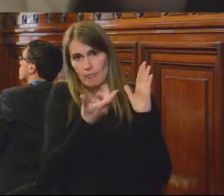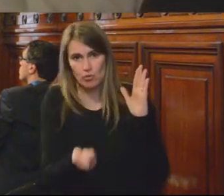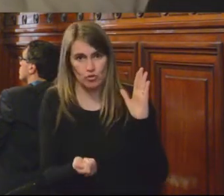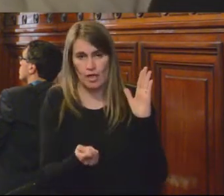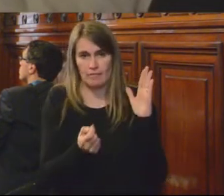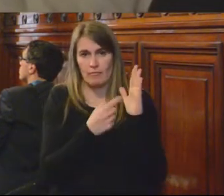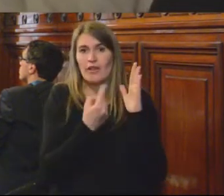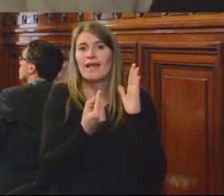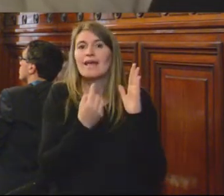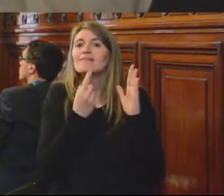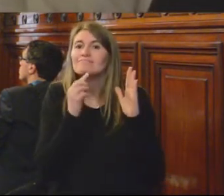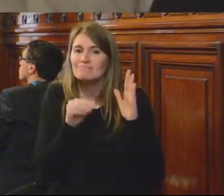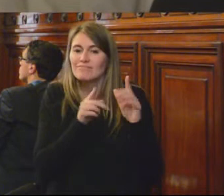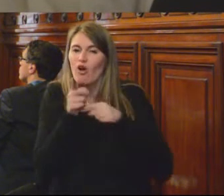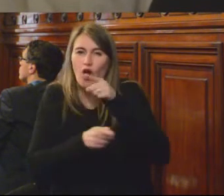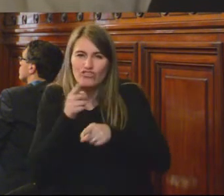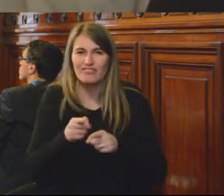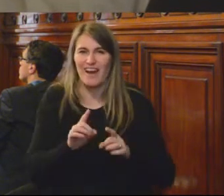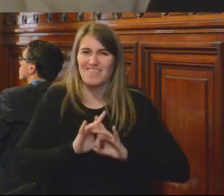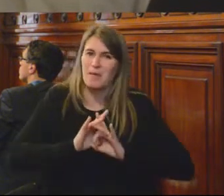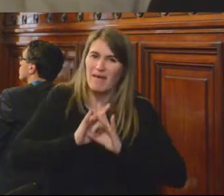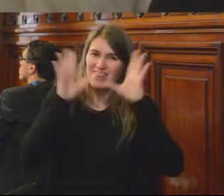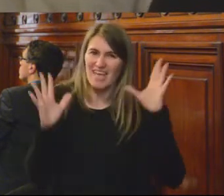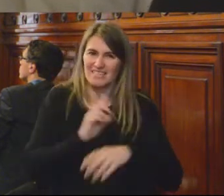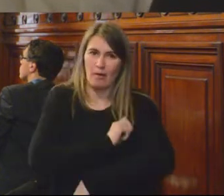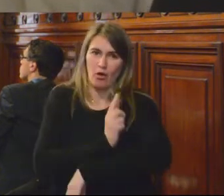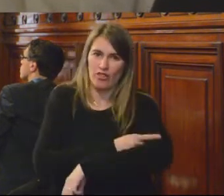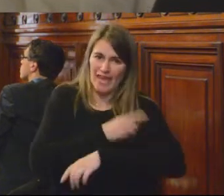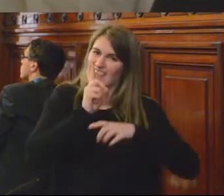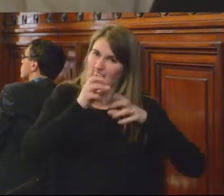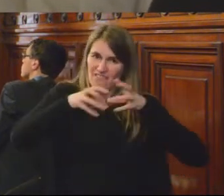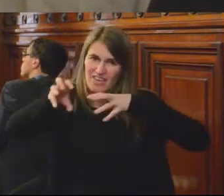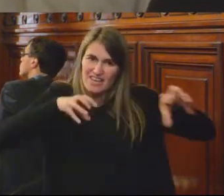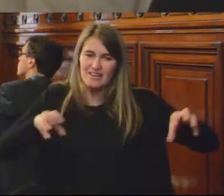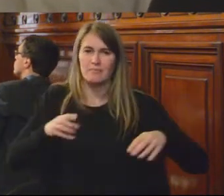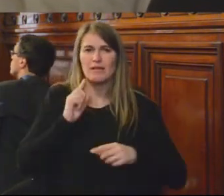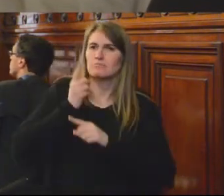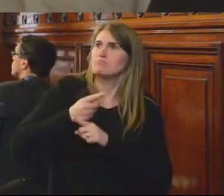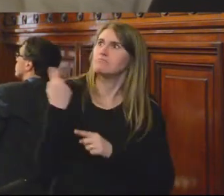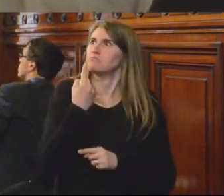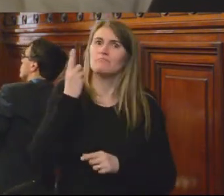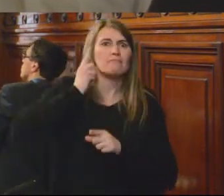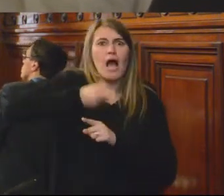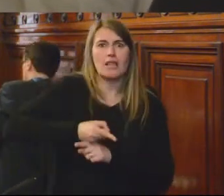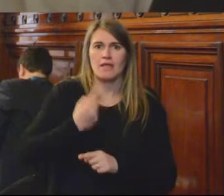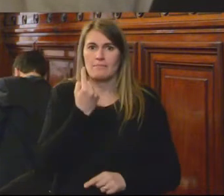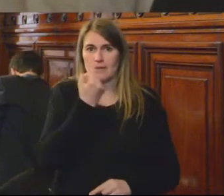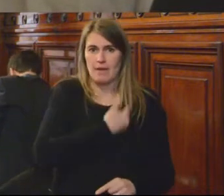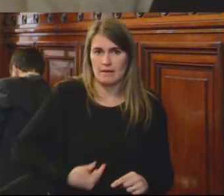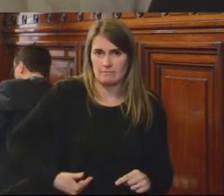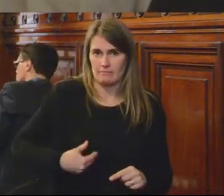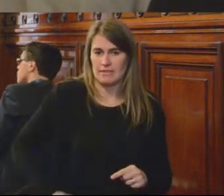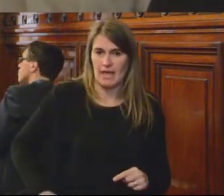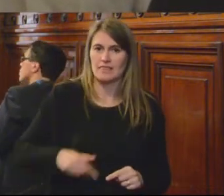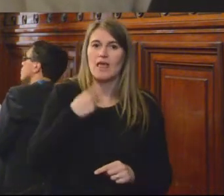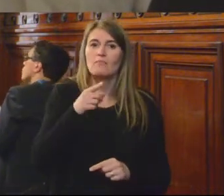sistemática, erosionan la independencia de los poderes, centralizando el mando en la figura del primer mandatario. El sistema de administración de justicia es utilizado para